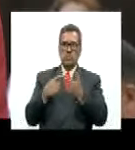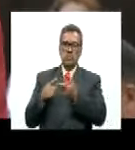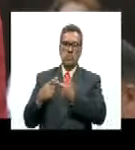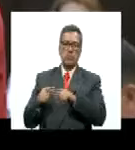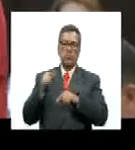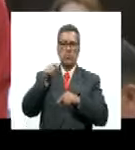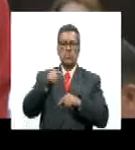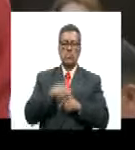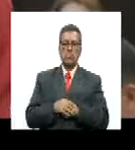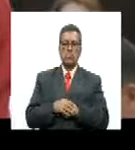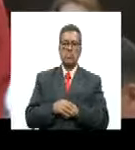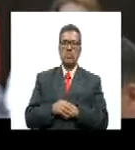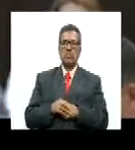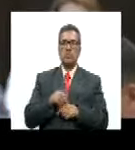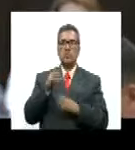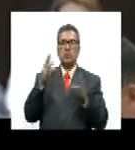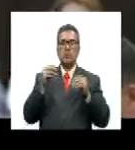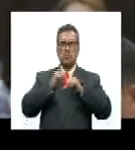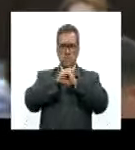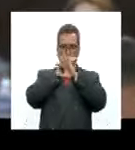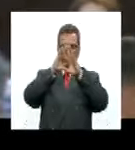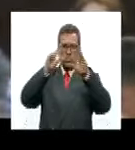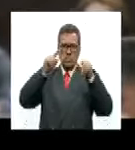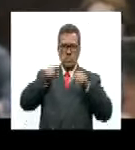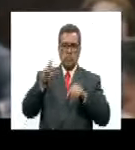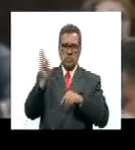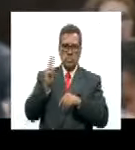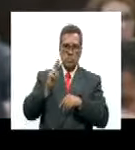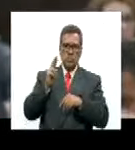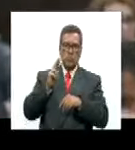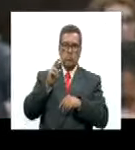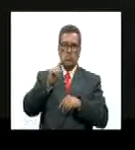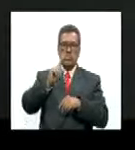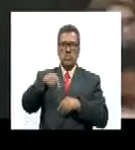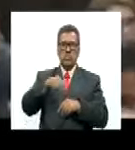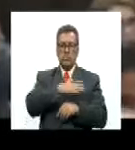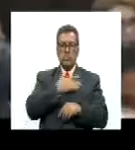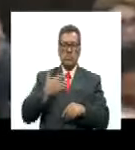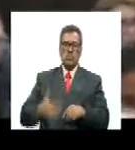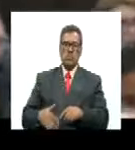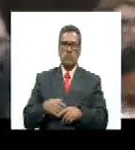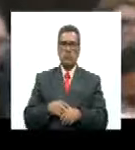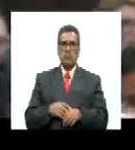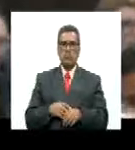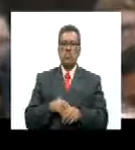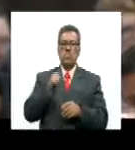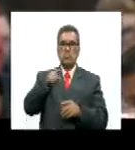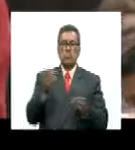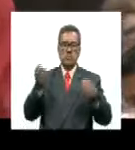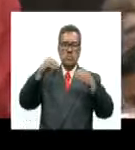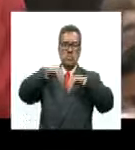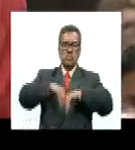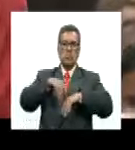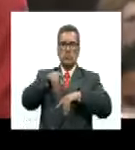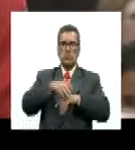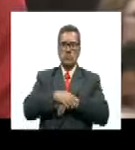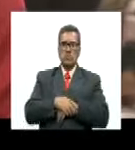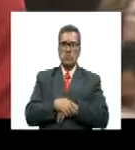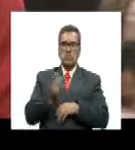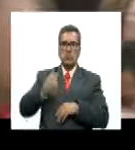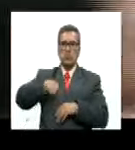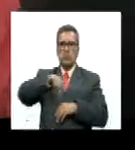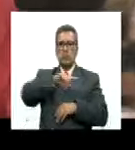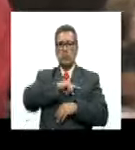Ahí destaca de una manera muy clara la República Popular China. Este acuerdo que